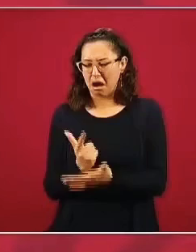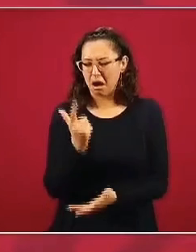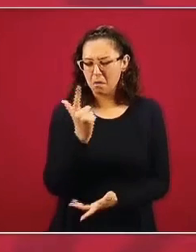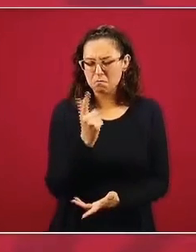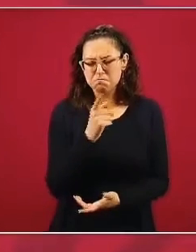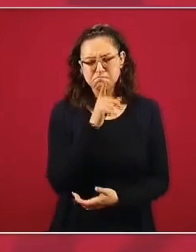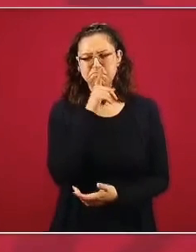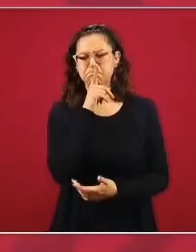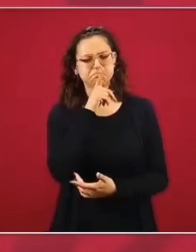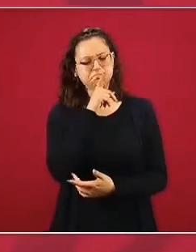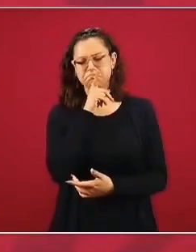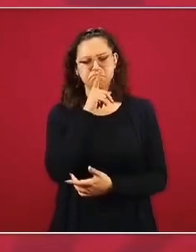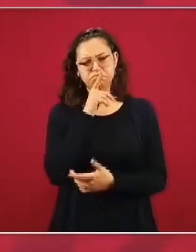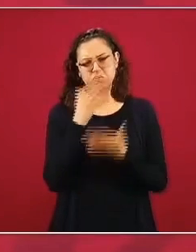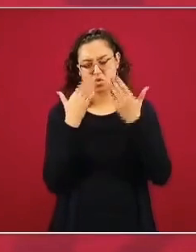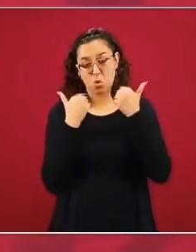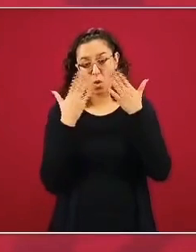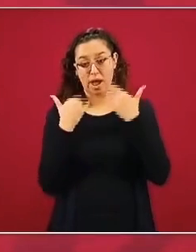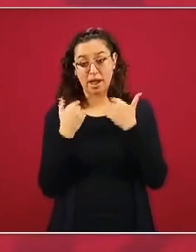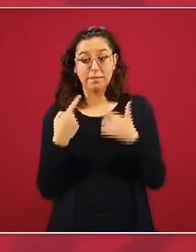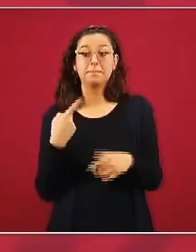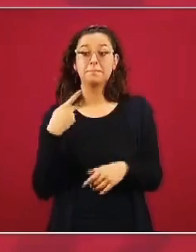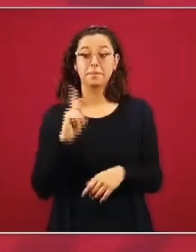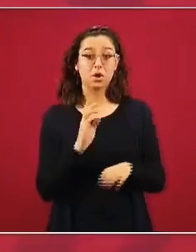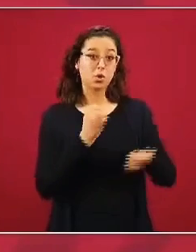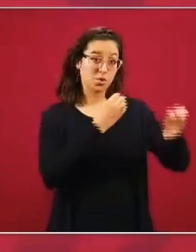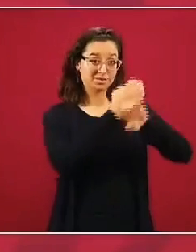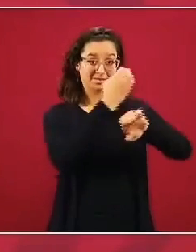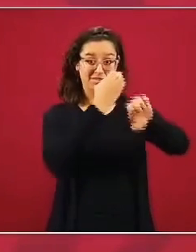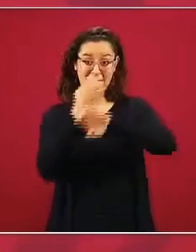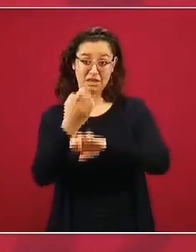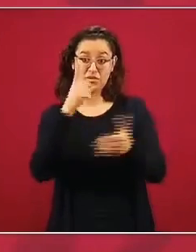Es que pues cada autoridad busca, ¿no?,